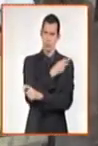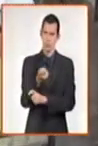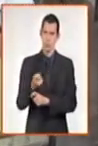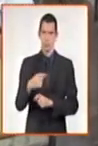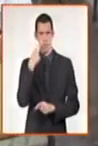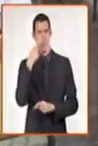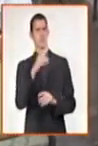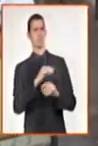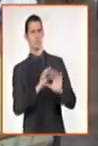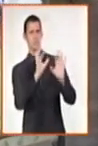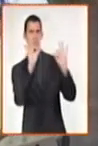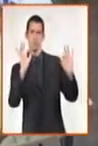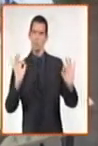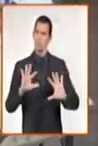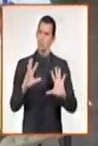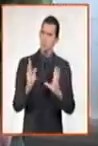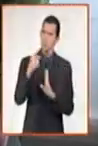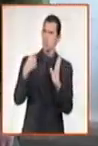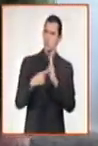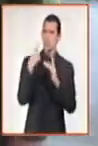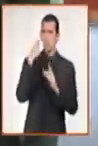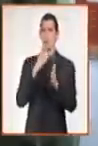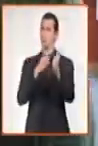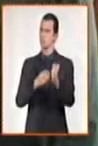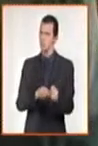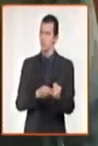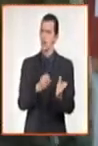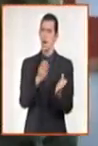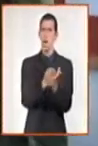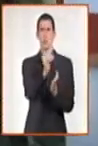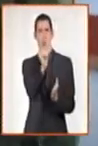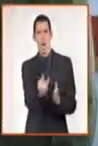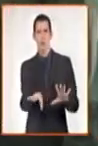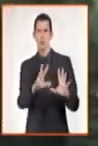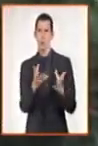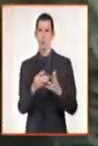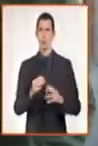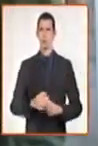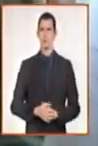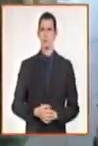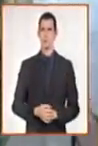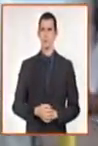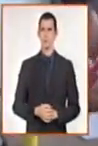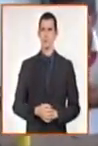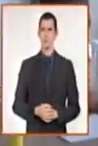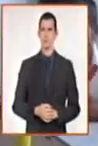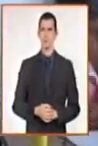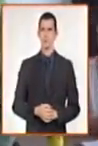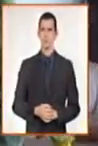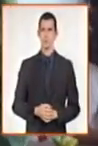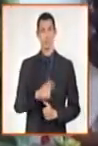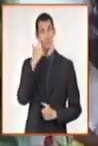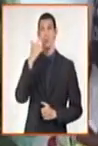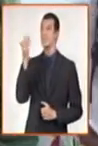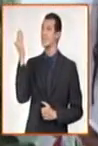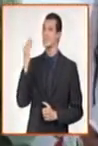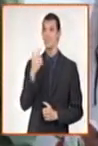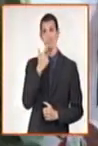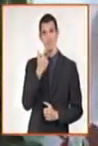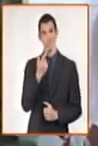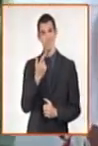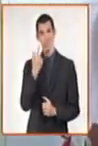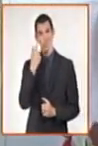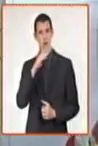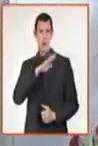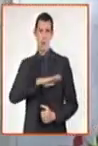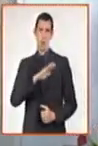la limpieza y la disciplina imperante en maestros y alumnos. Miren lo que es una escuela, en un lugar humilde,